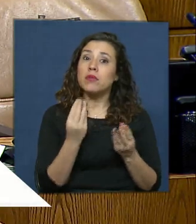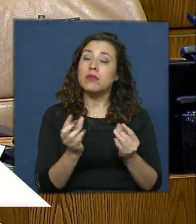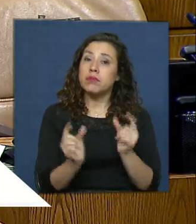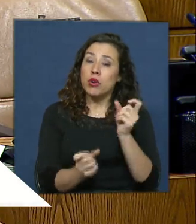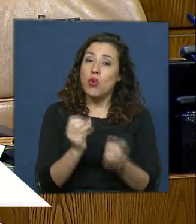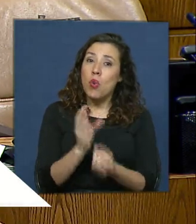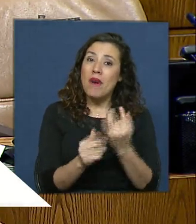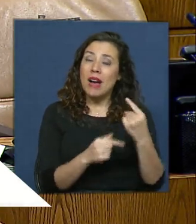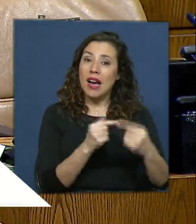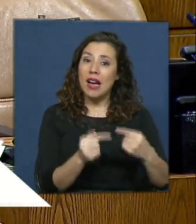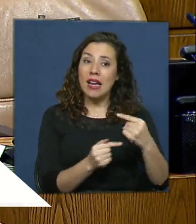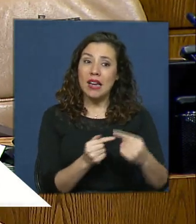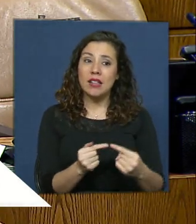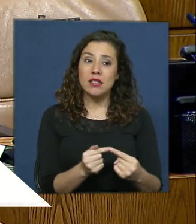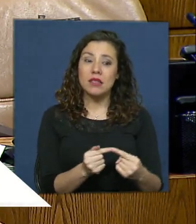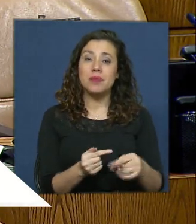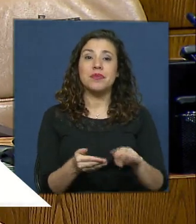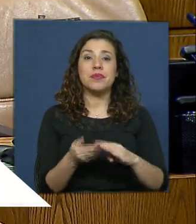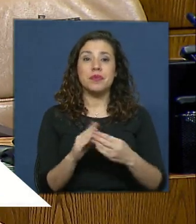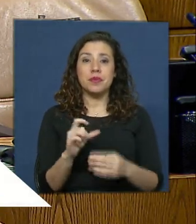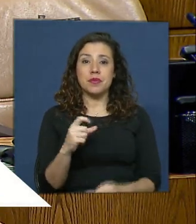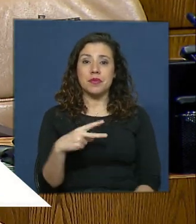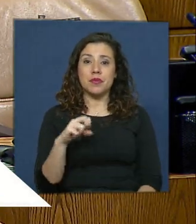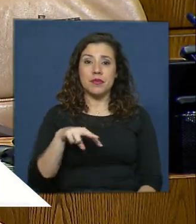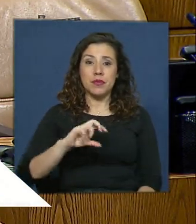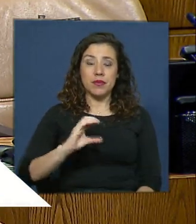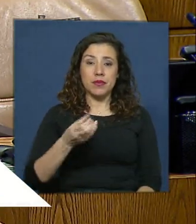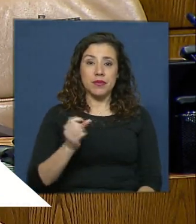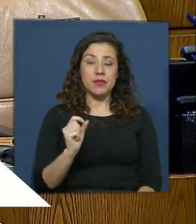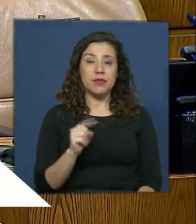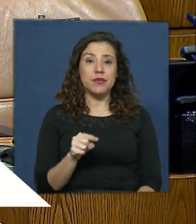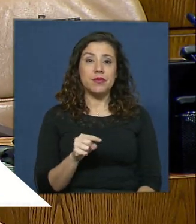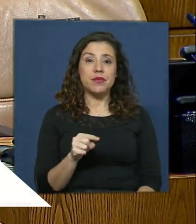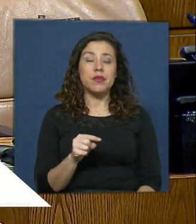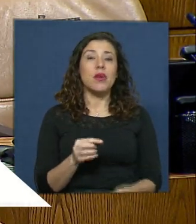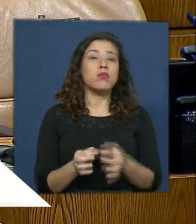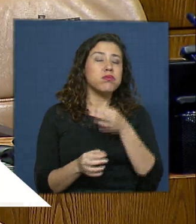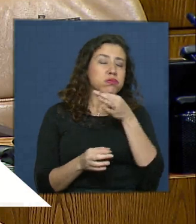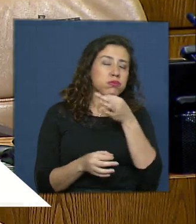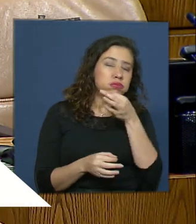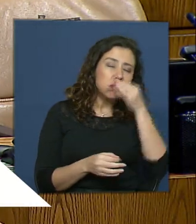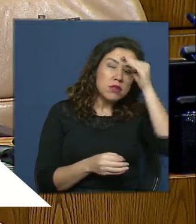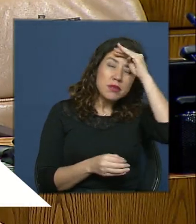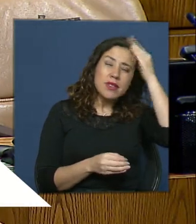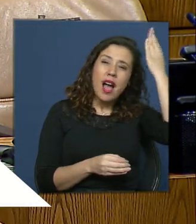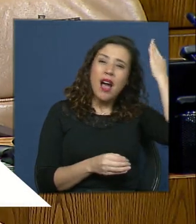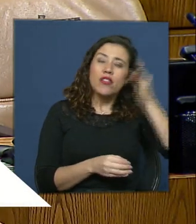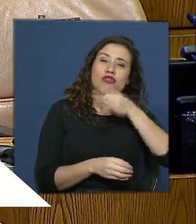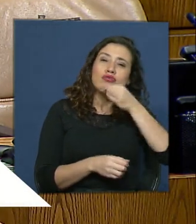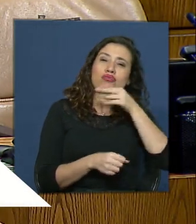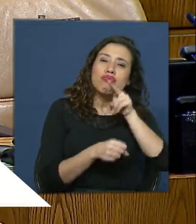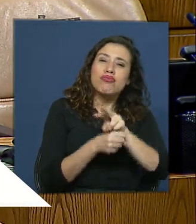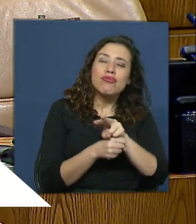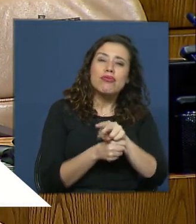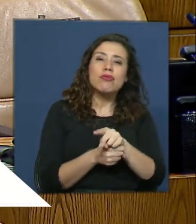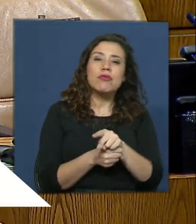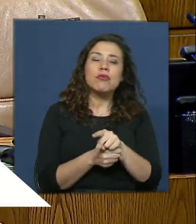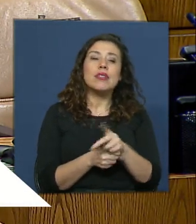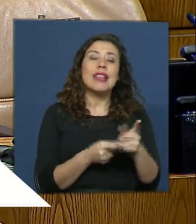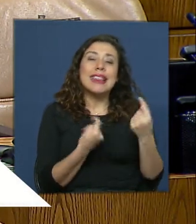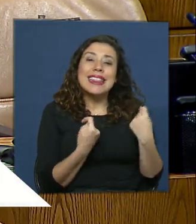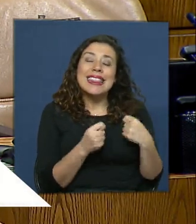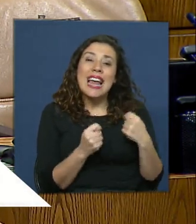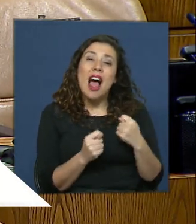una supervivencia del pueblo chango que a partir de los testimonios señalan en que han